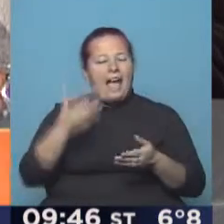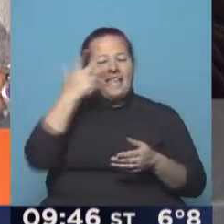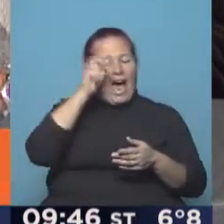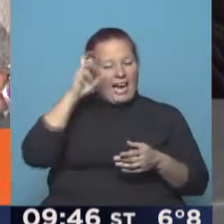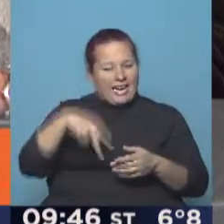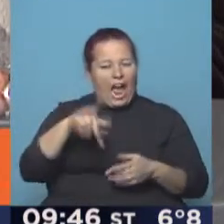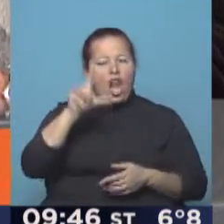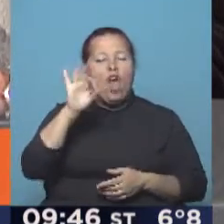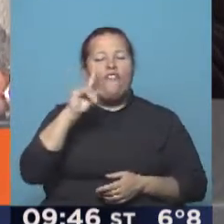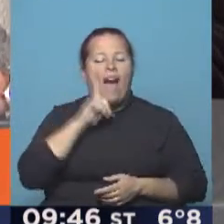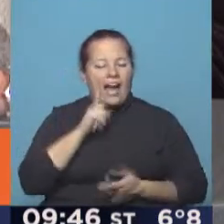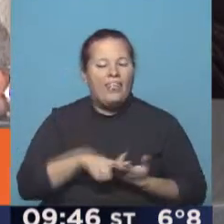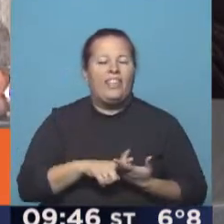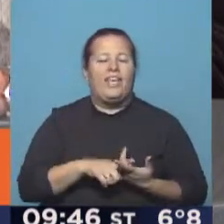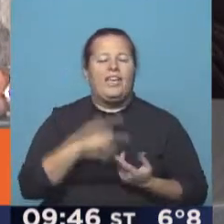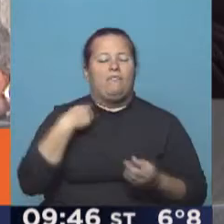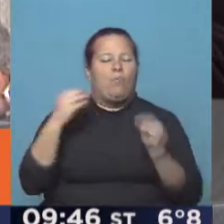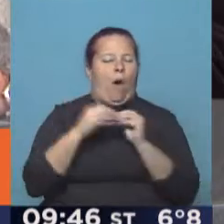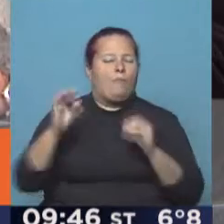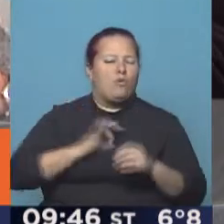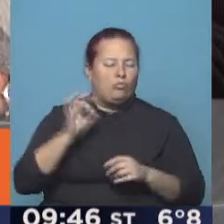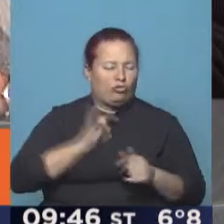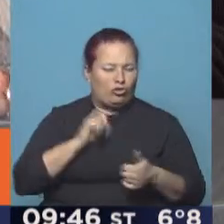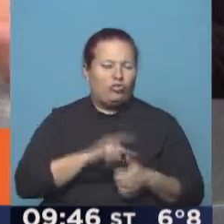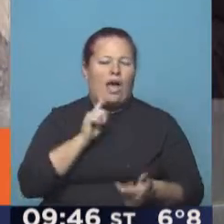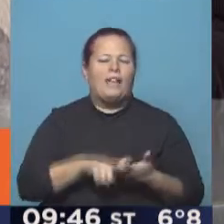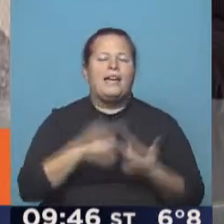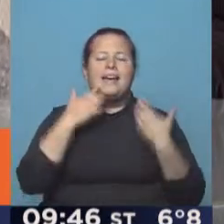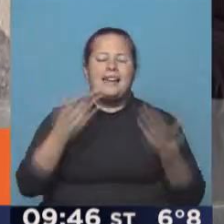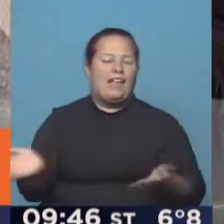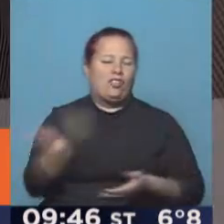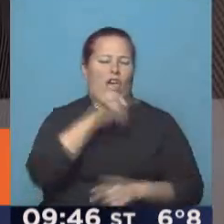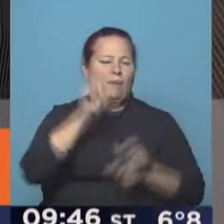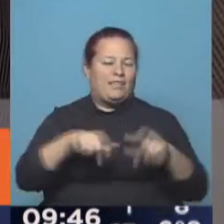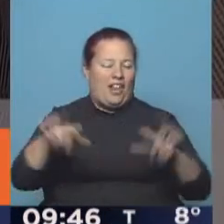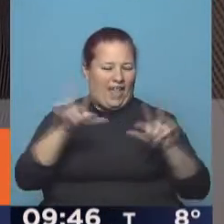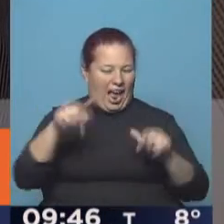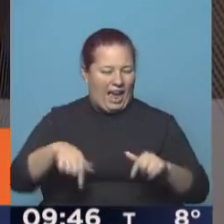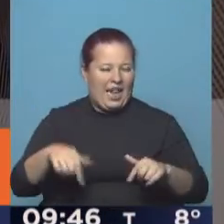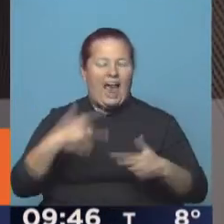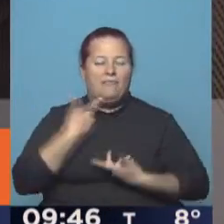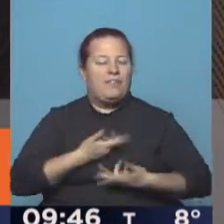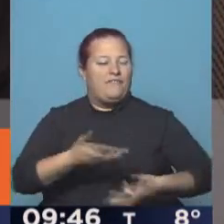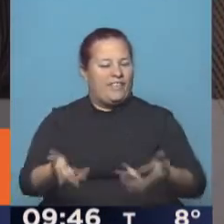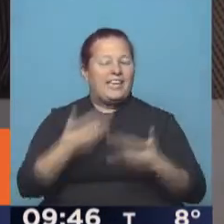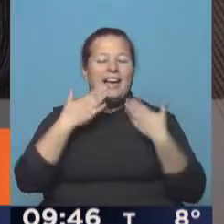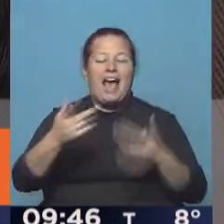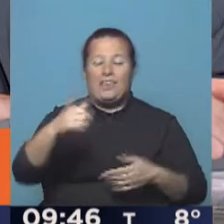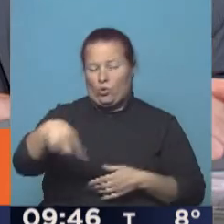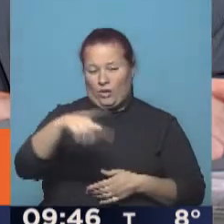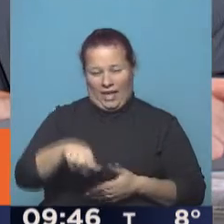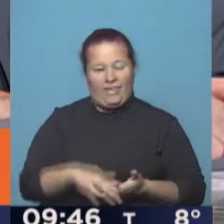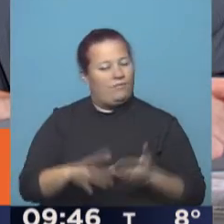Hernán Lombardi, que es un gran amigo de muchos años. Agradecerle a toda la gente del canal esta invitación. Agradecerles a